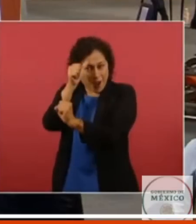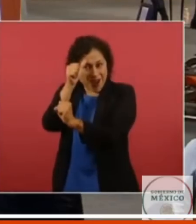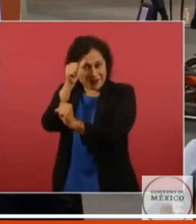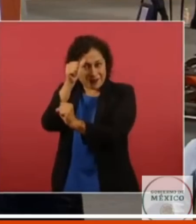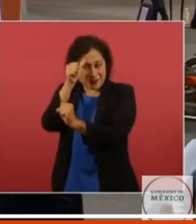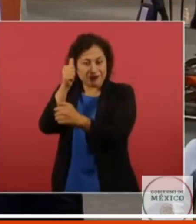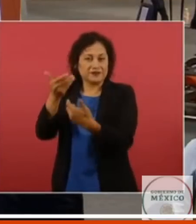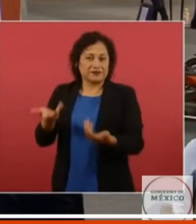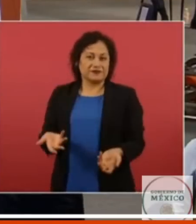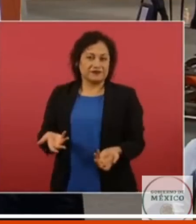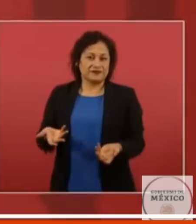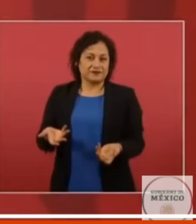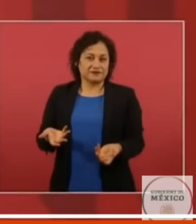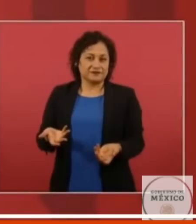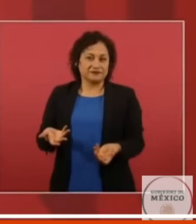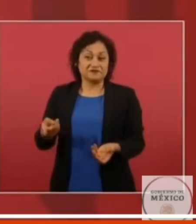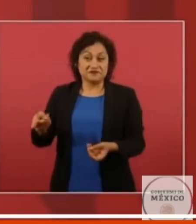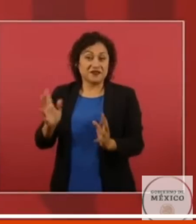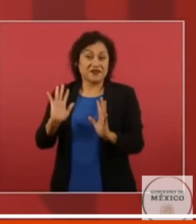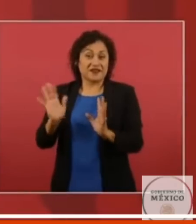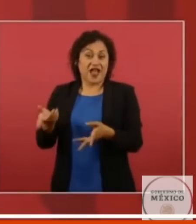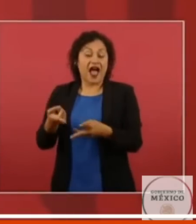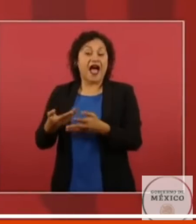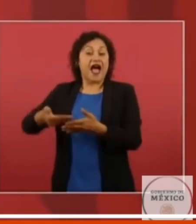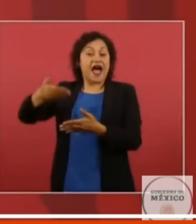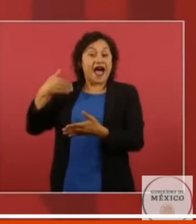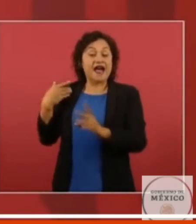deja hasta comprado el avión presidencial.